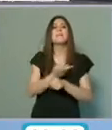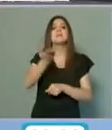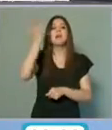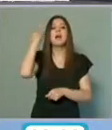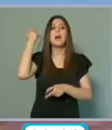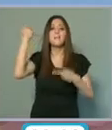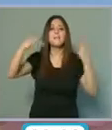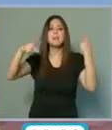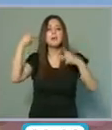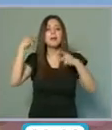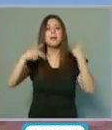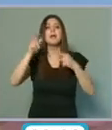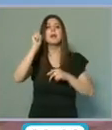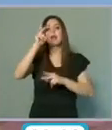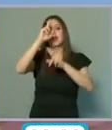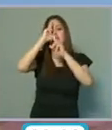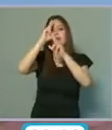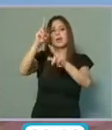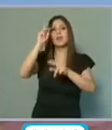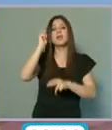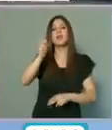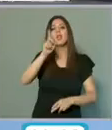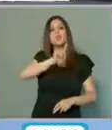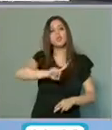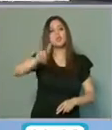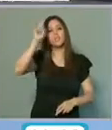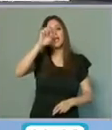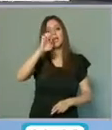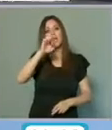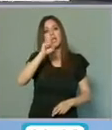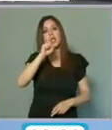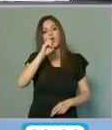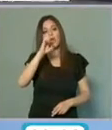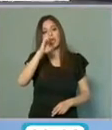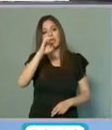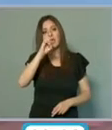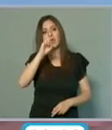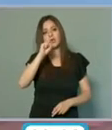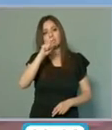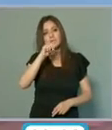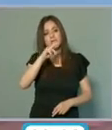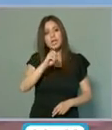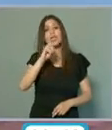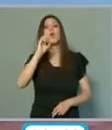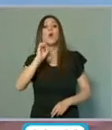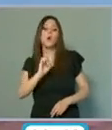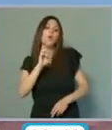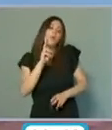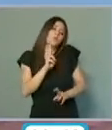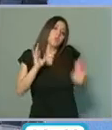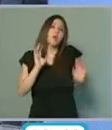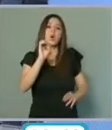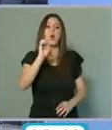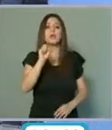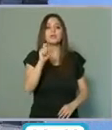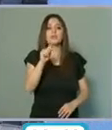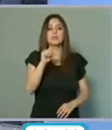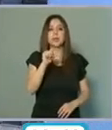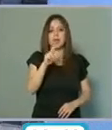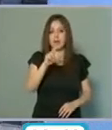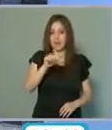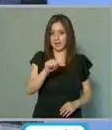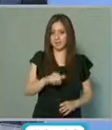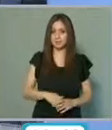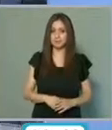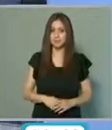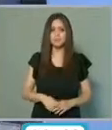veneraba a la diosa Eostre u Ostara. ¿Sí? Oye, pero entonces nos dices que no se